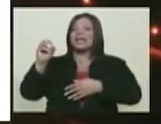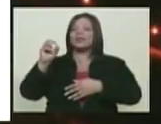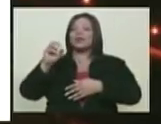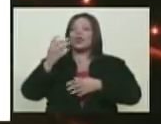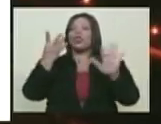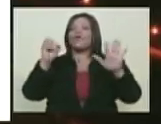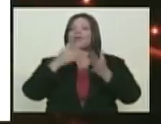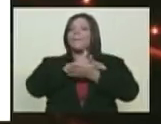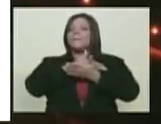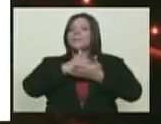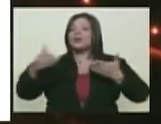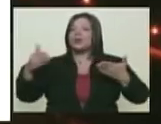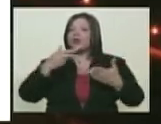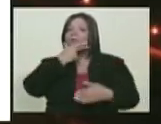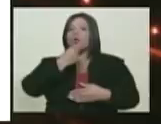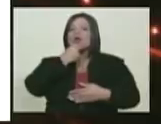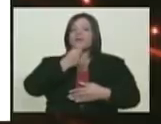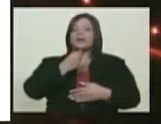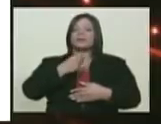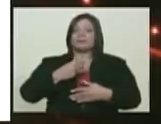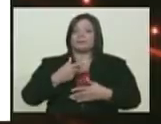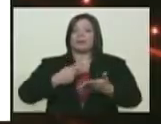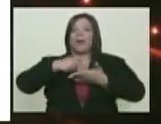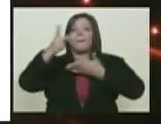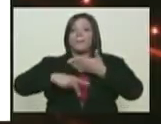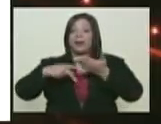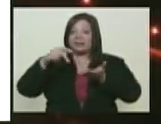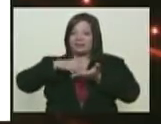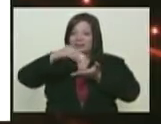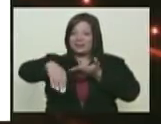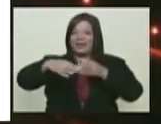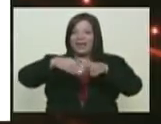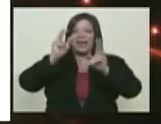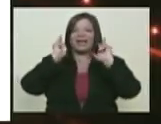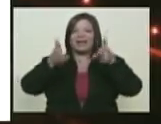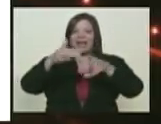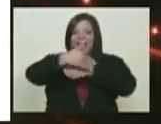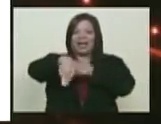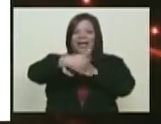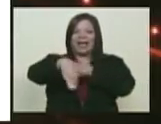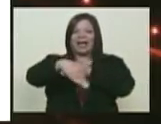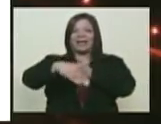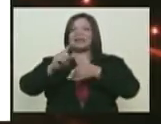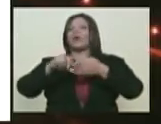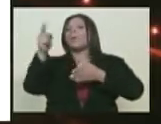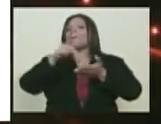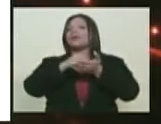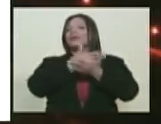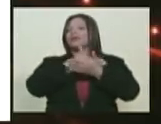842.590 millones. También planes de asfaltado, rehabilitación y mantenimiento vial por